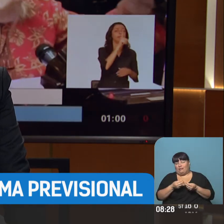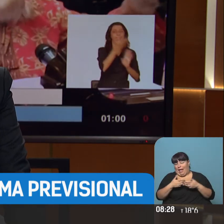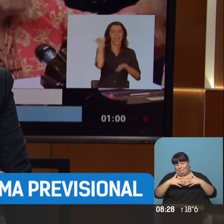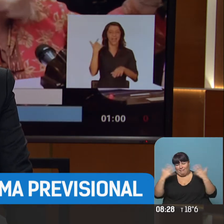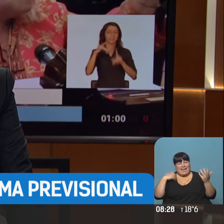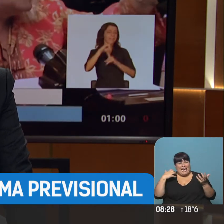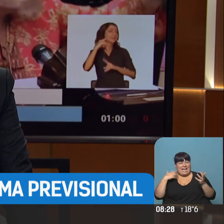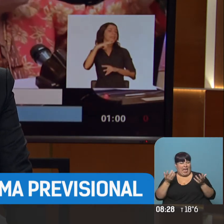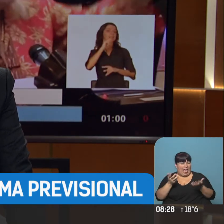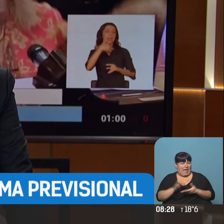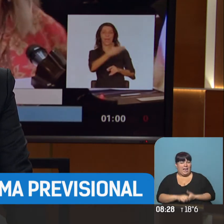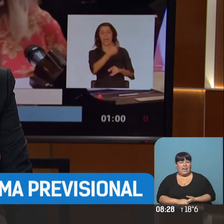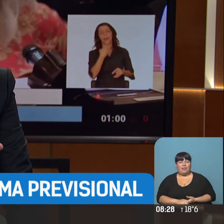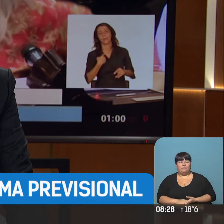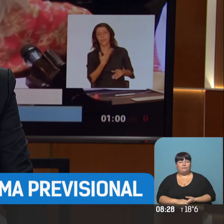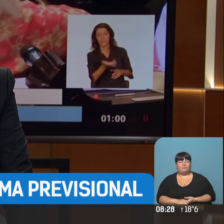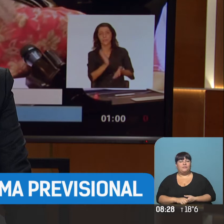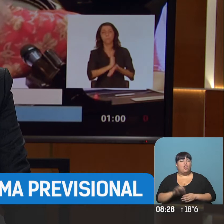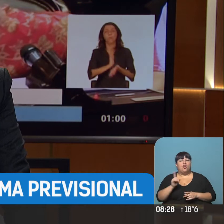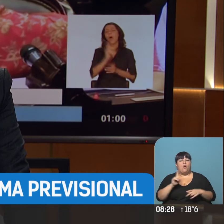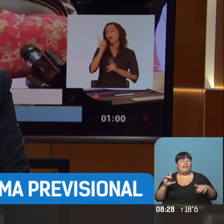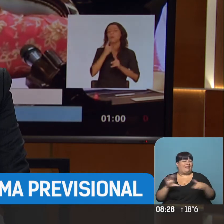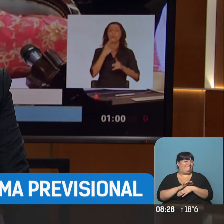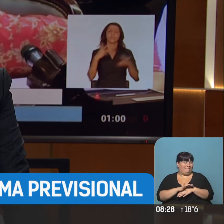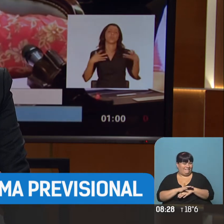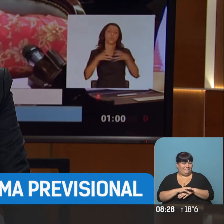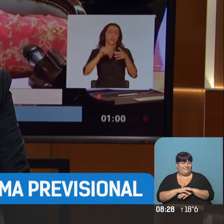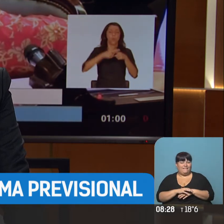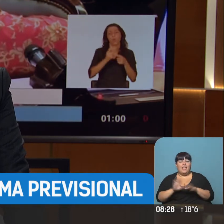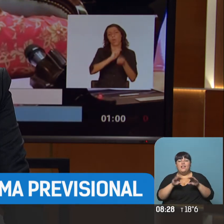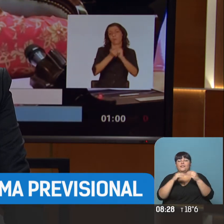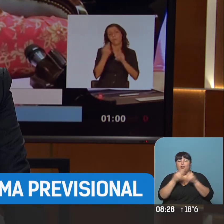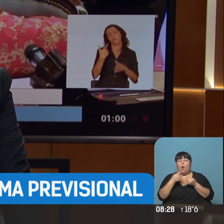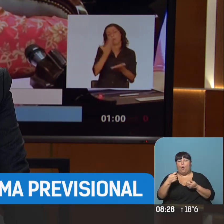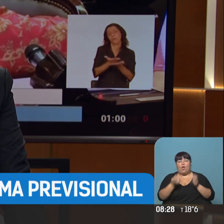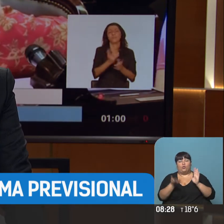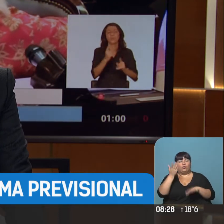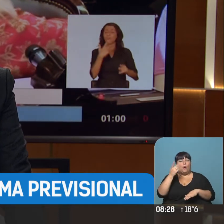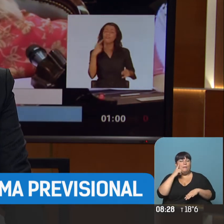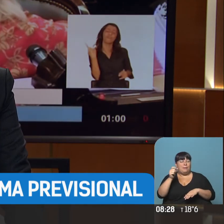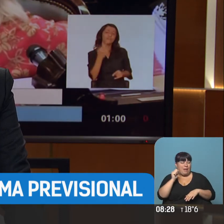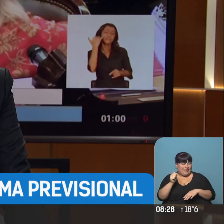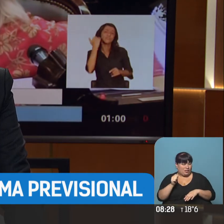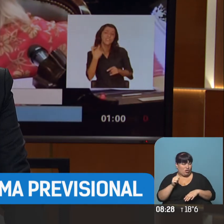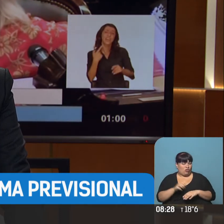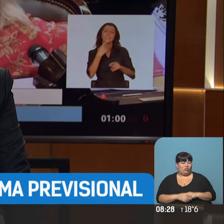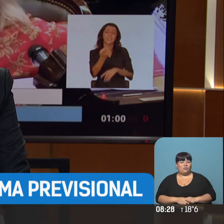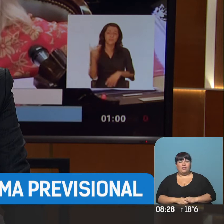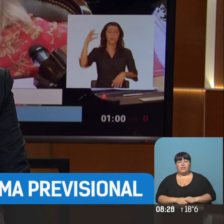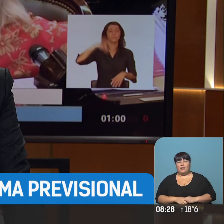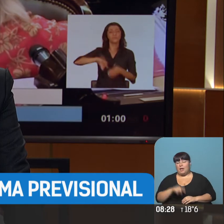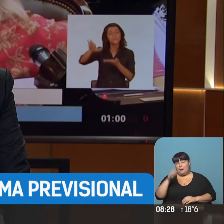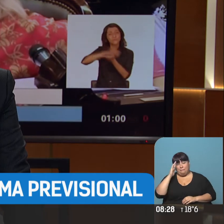gruesos, que no son del todo precisos, en promedio las jubilaciones hubieran subido 1.000 pesos